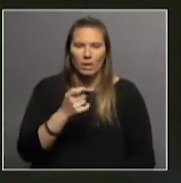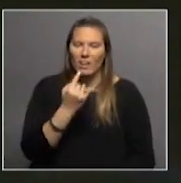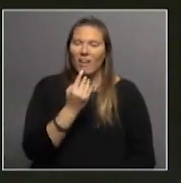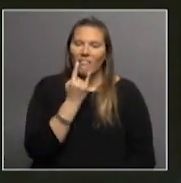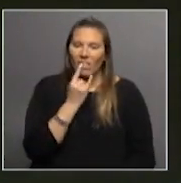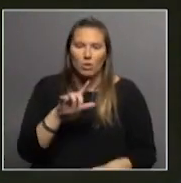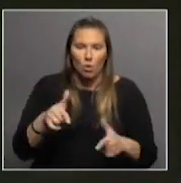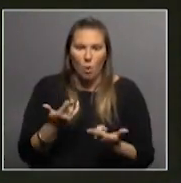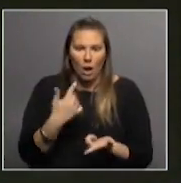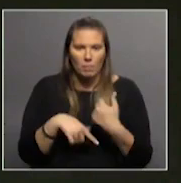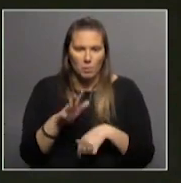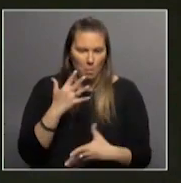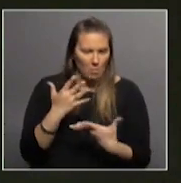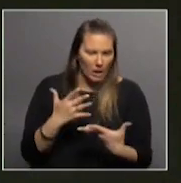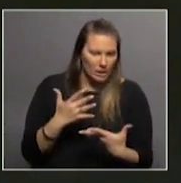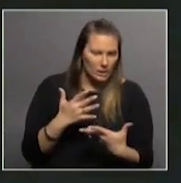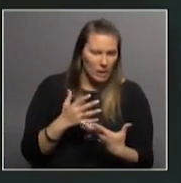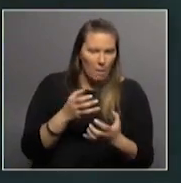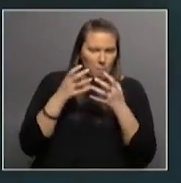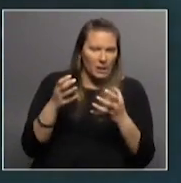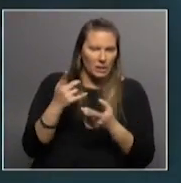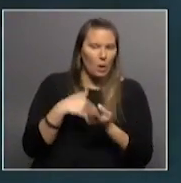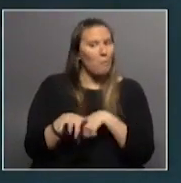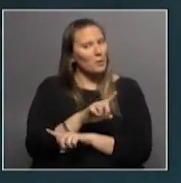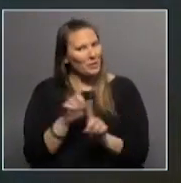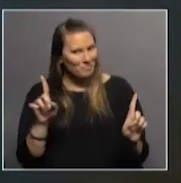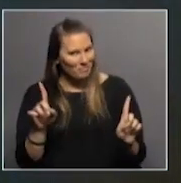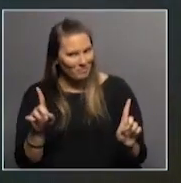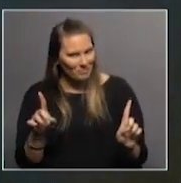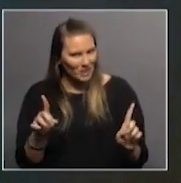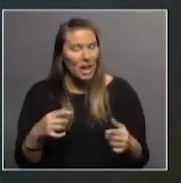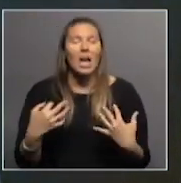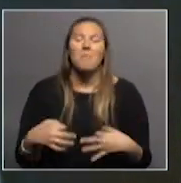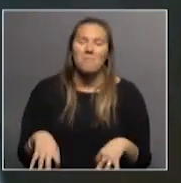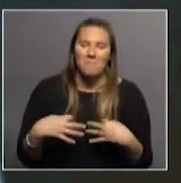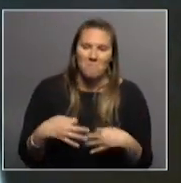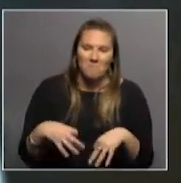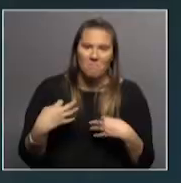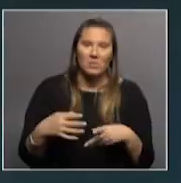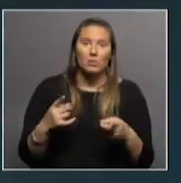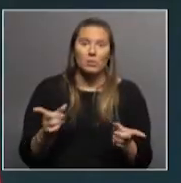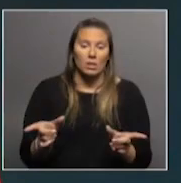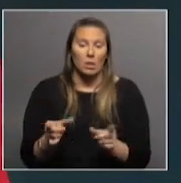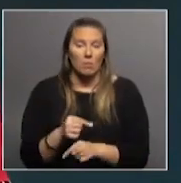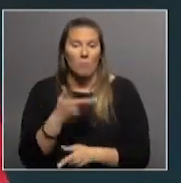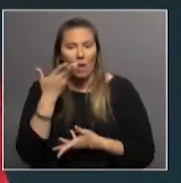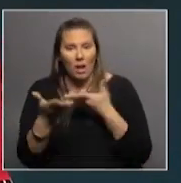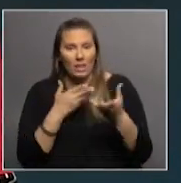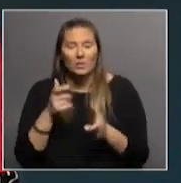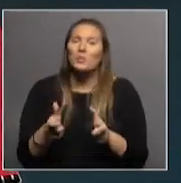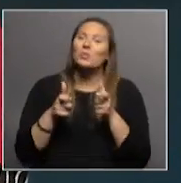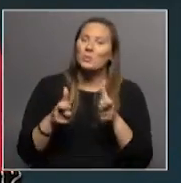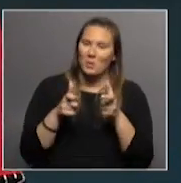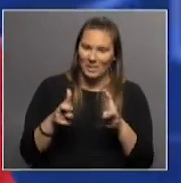dientes pero te hace ver como que podría ser peligrosa pero no lo es no lo es muy bien pero entonces nos convocara la marcha